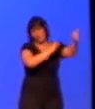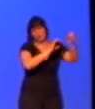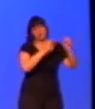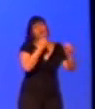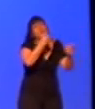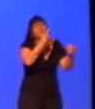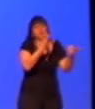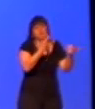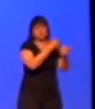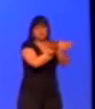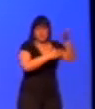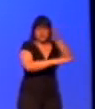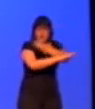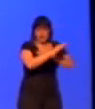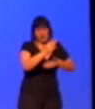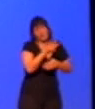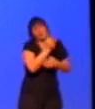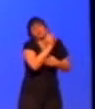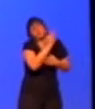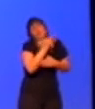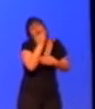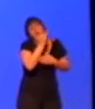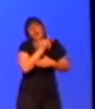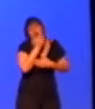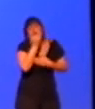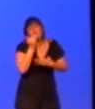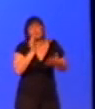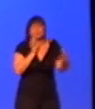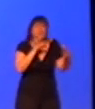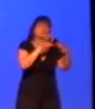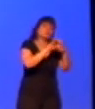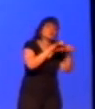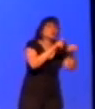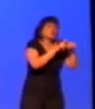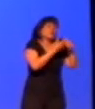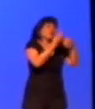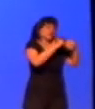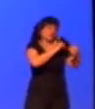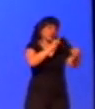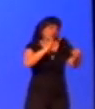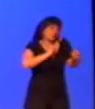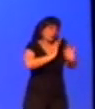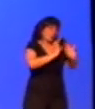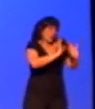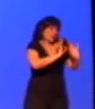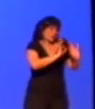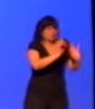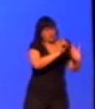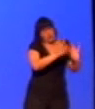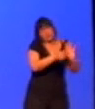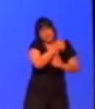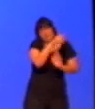es no solamente algo que tiene que ver con rasgos individuales sino en muchos casos es una situación